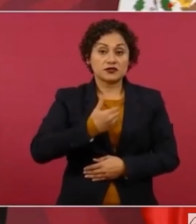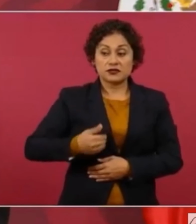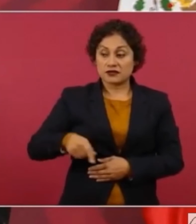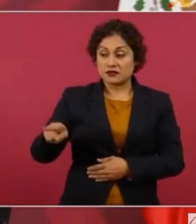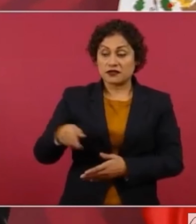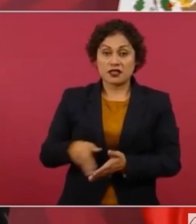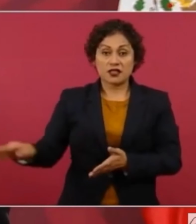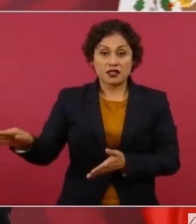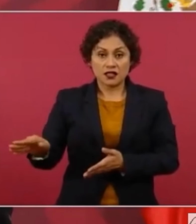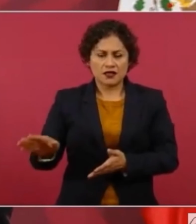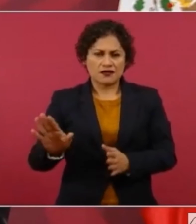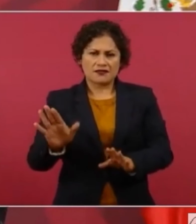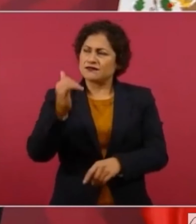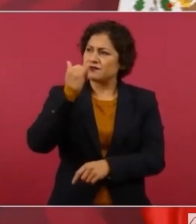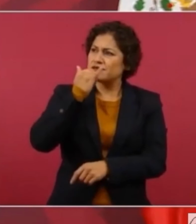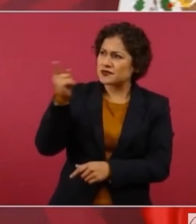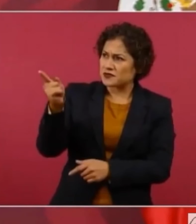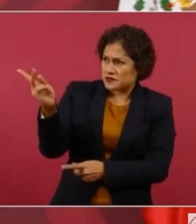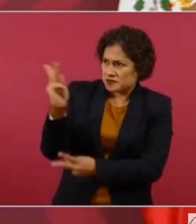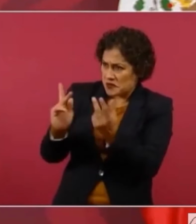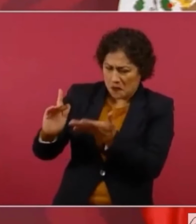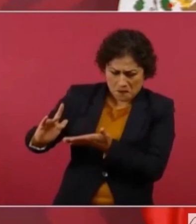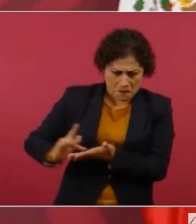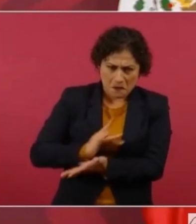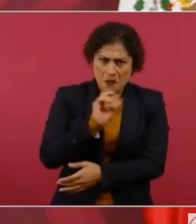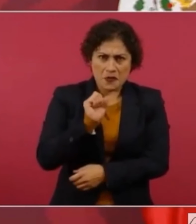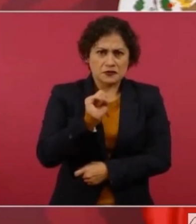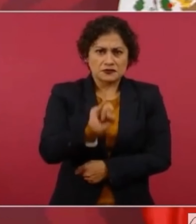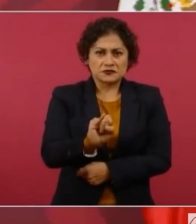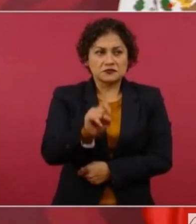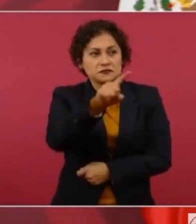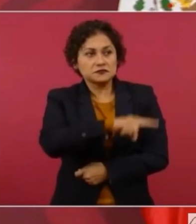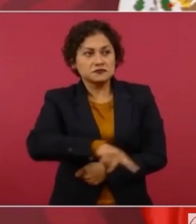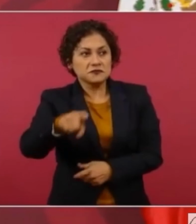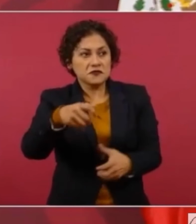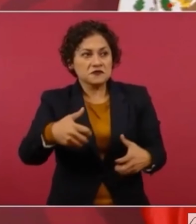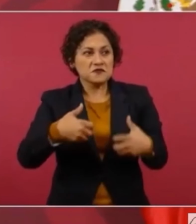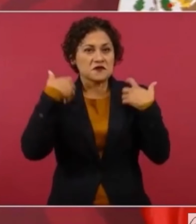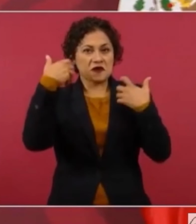Si hasta estoy pensando en, aunque se enojen,